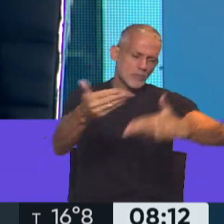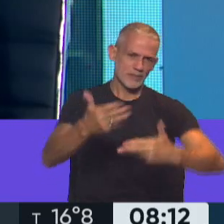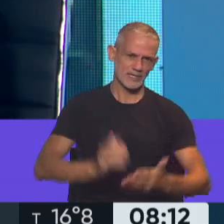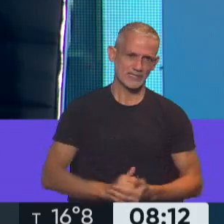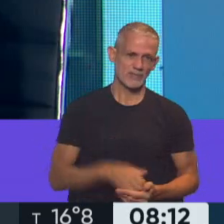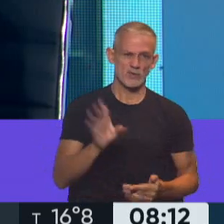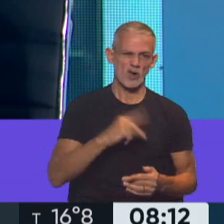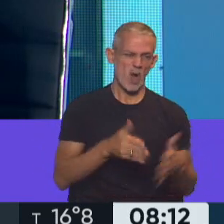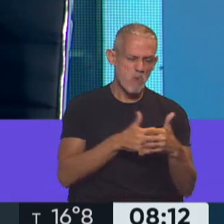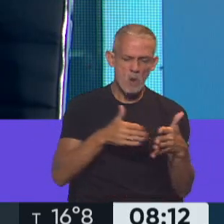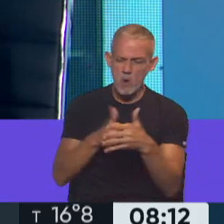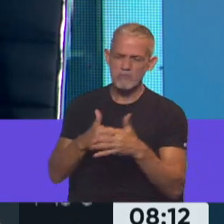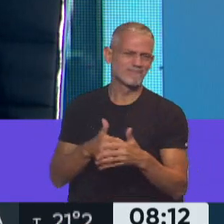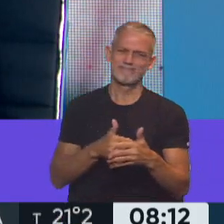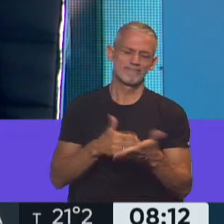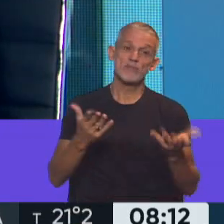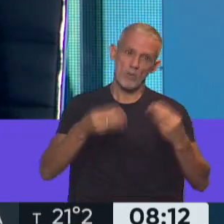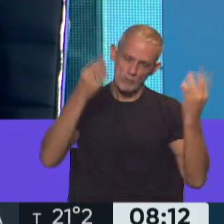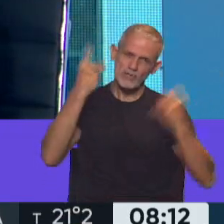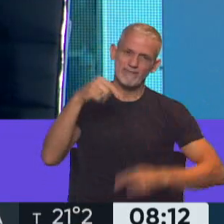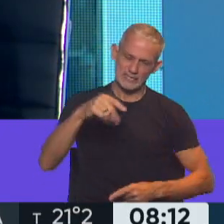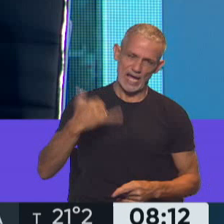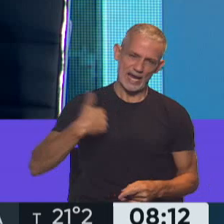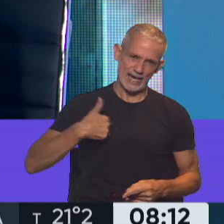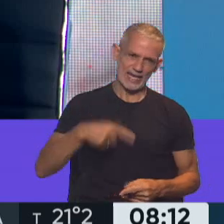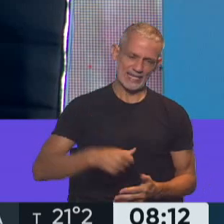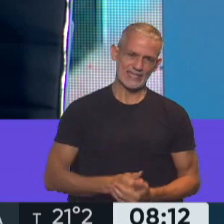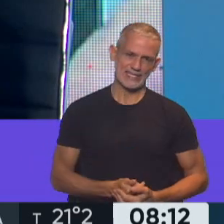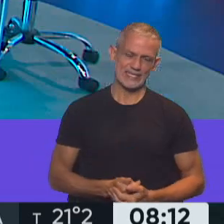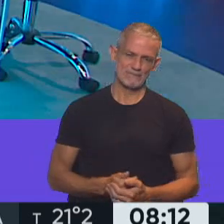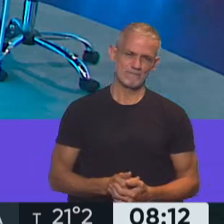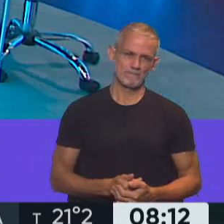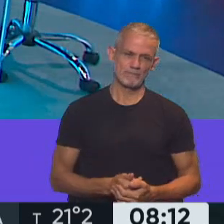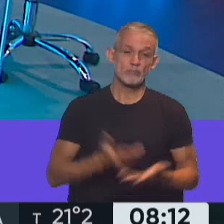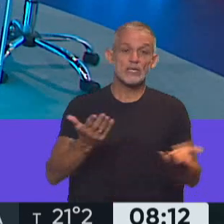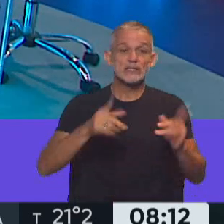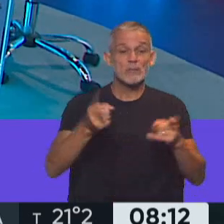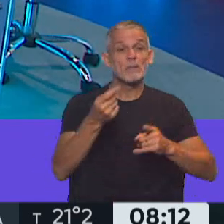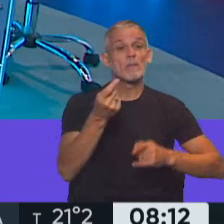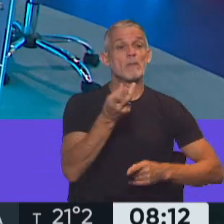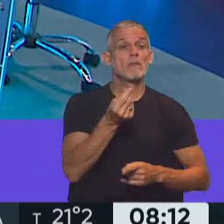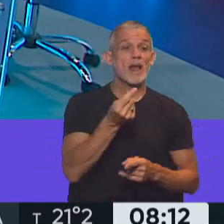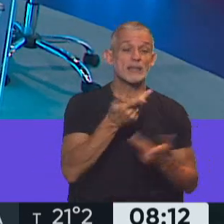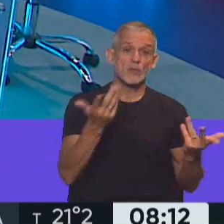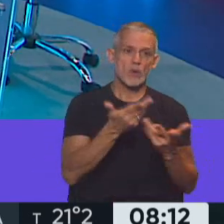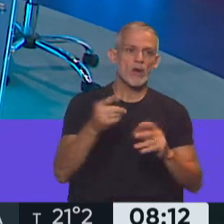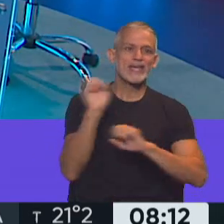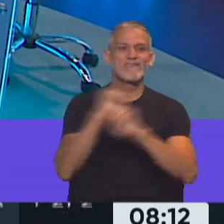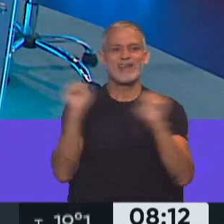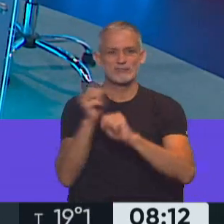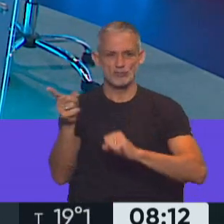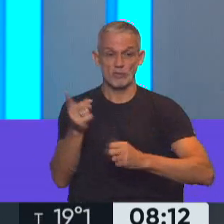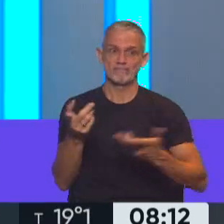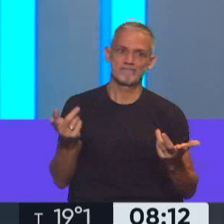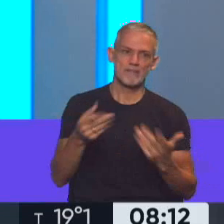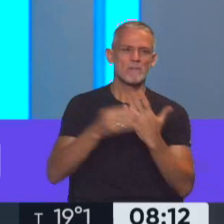¿no? Y no poner palos a la rueda, que me parece que muchas veces ha pasado también en nuestro país lo mismo. Y si hablamos de moneda, tenemos que hablar también de la inflación. Y ahí